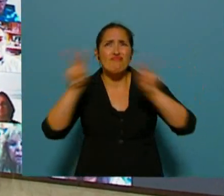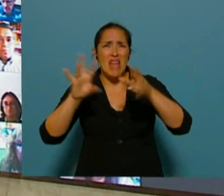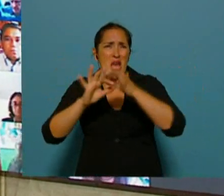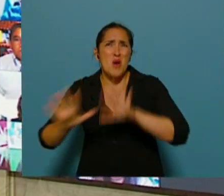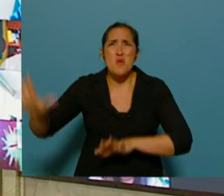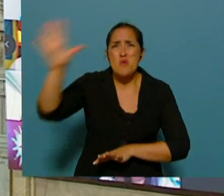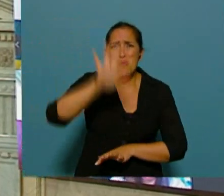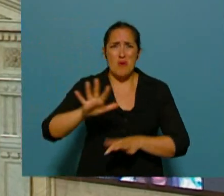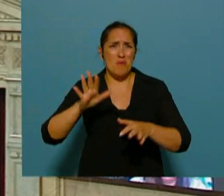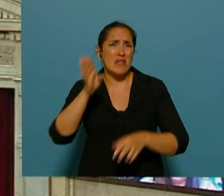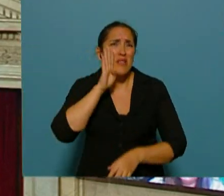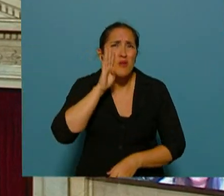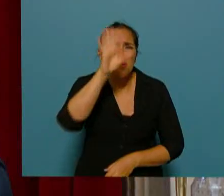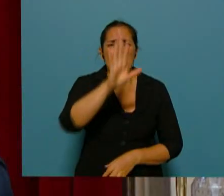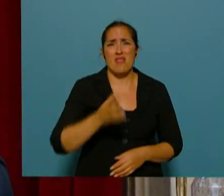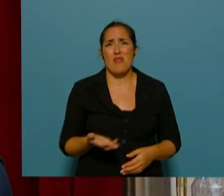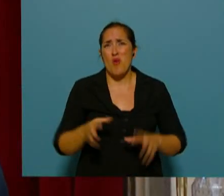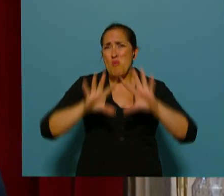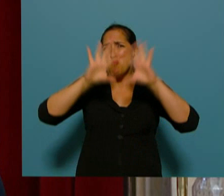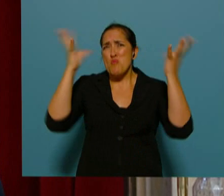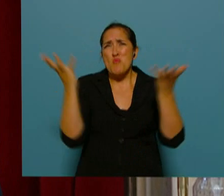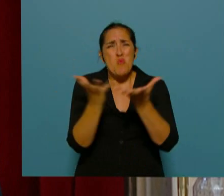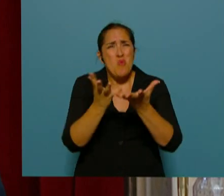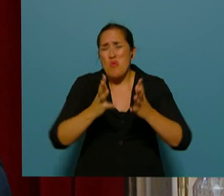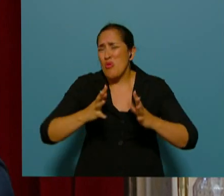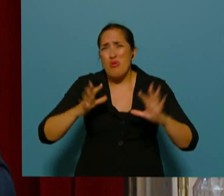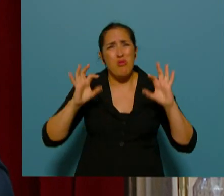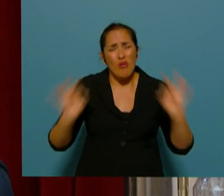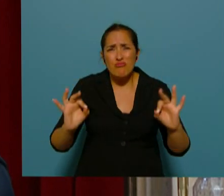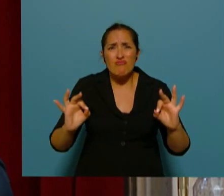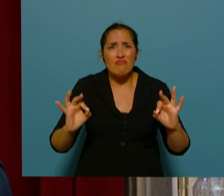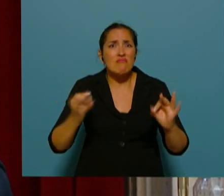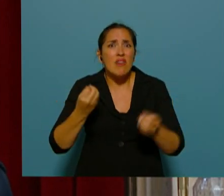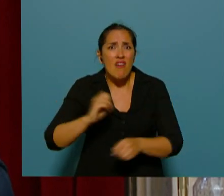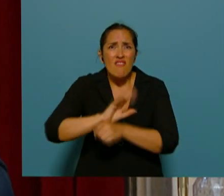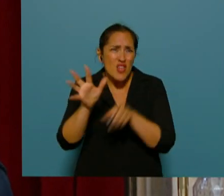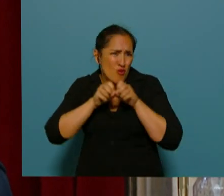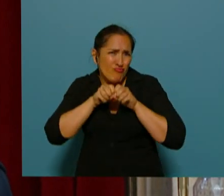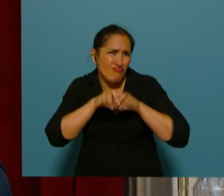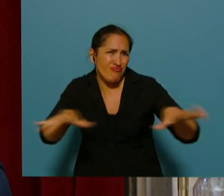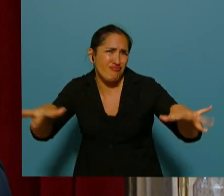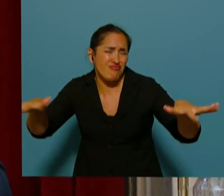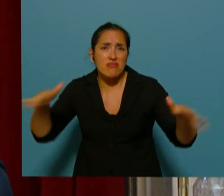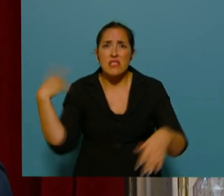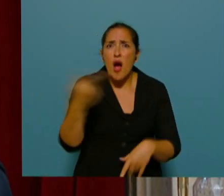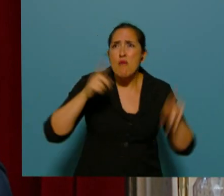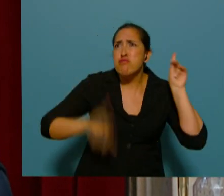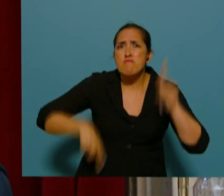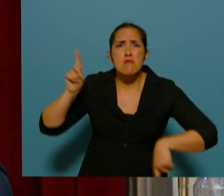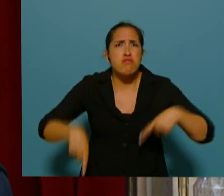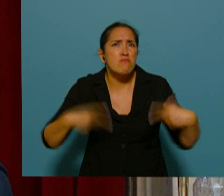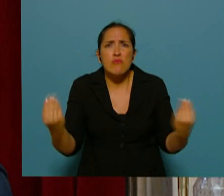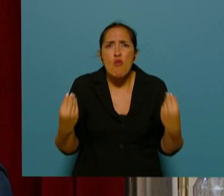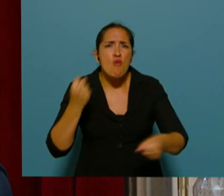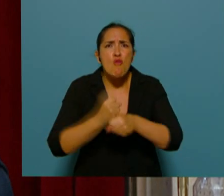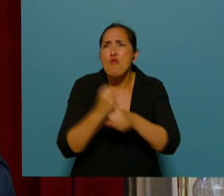Europa, Estados Unidos, el mundo central en pleno, era atacado por ese virus sobre el que nadie sabía y que era capaz